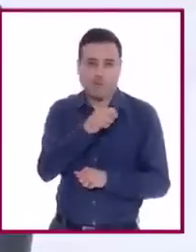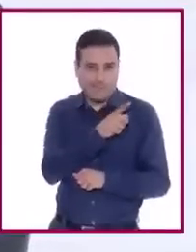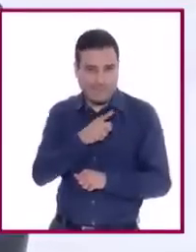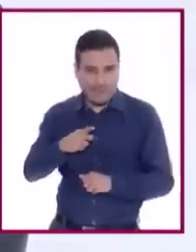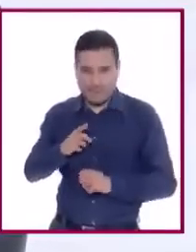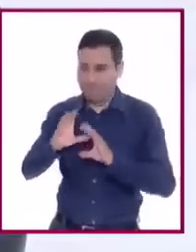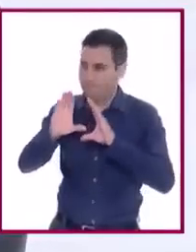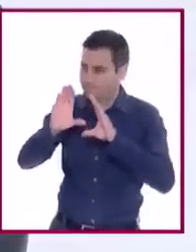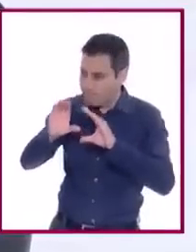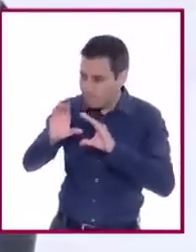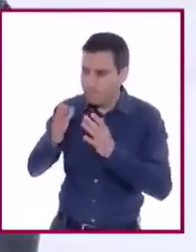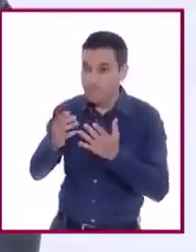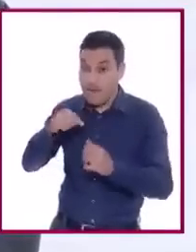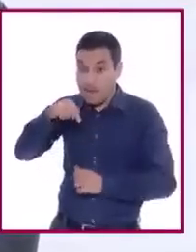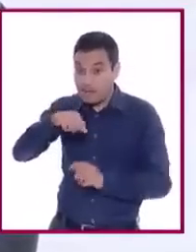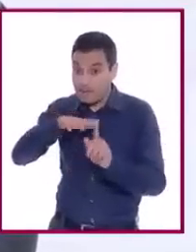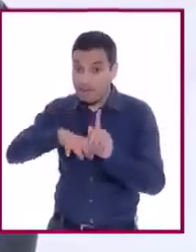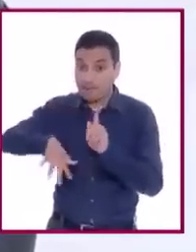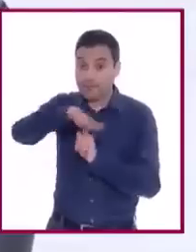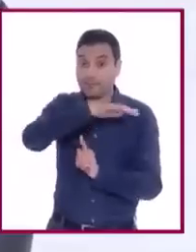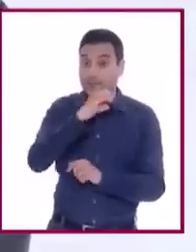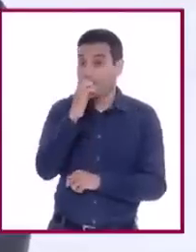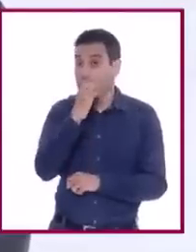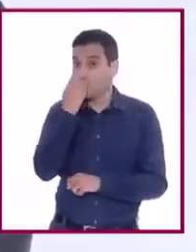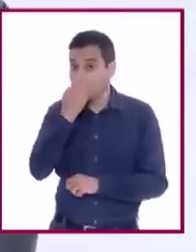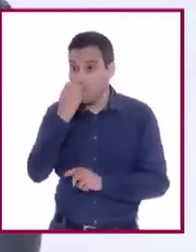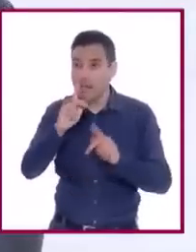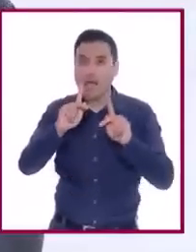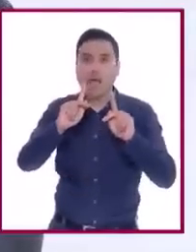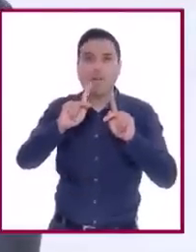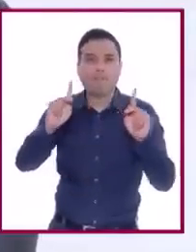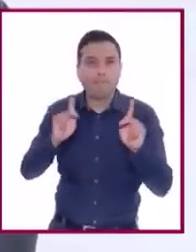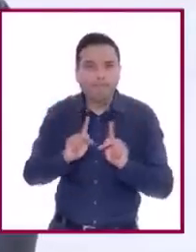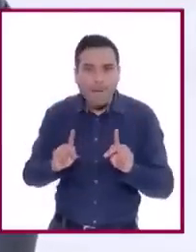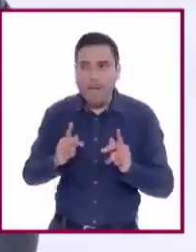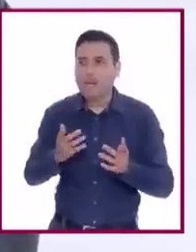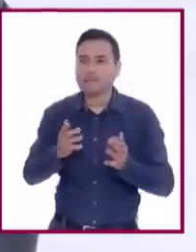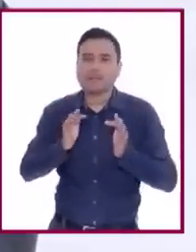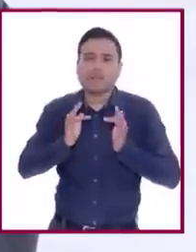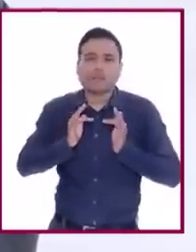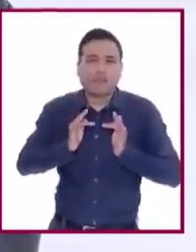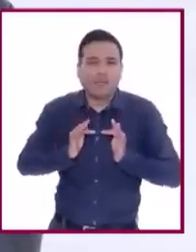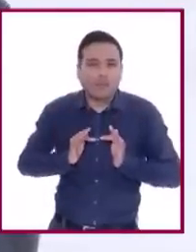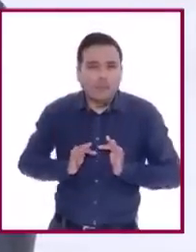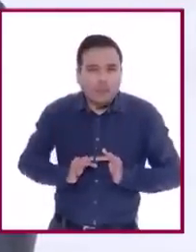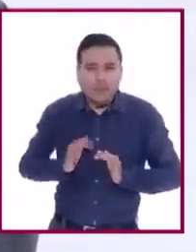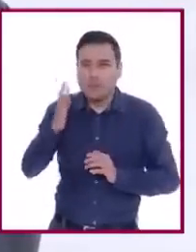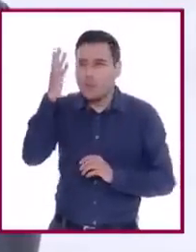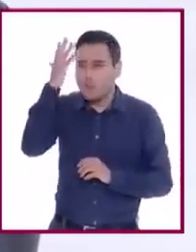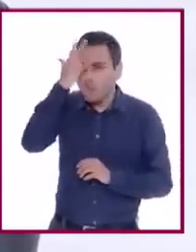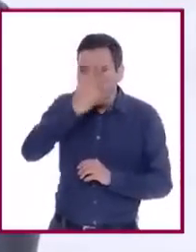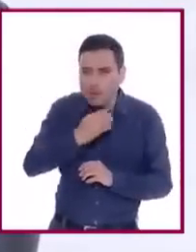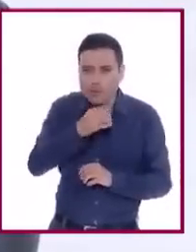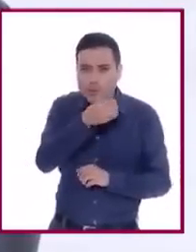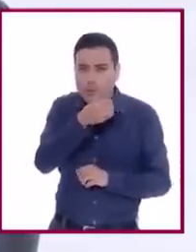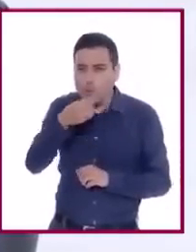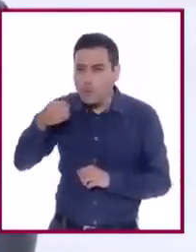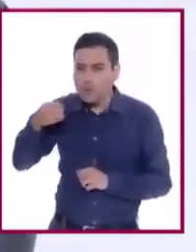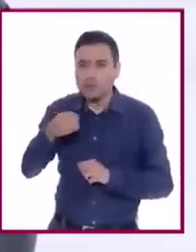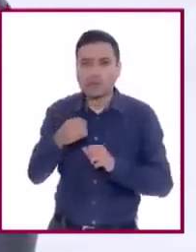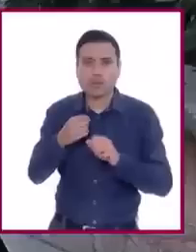ambiente Pacífico bonito armonioso limpio ordenado Esa es la idea no solamente